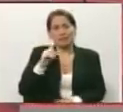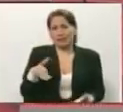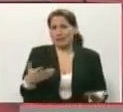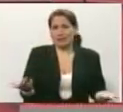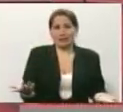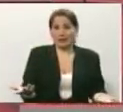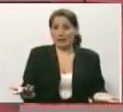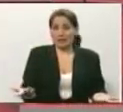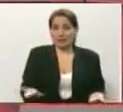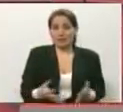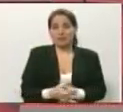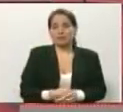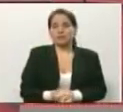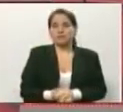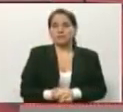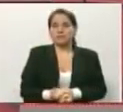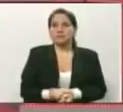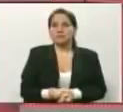Es mentira.